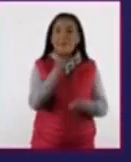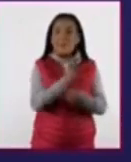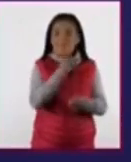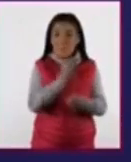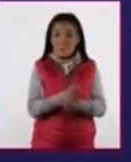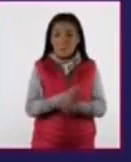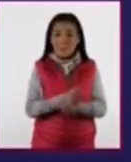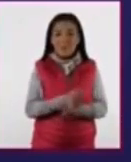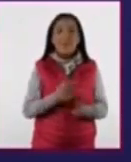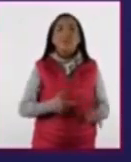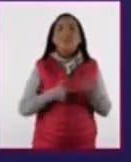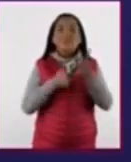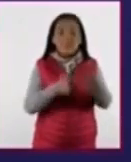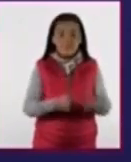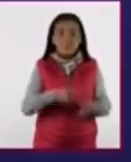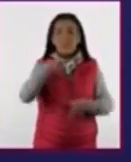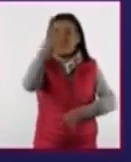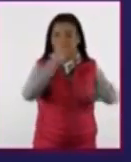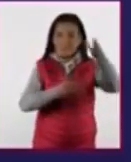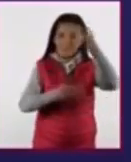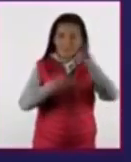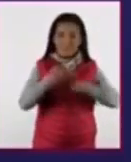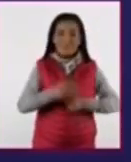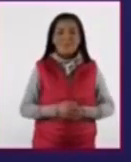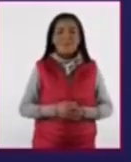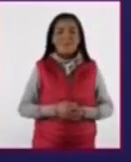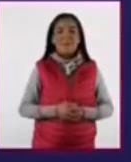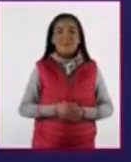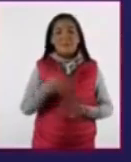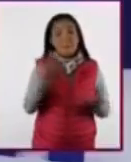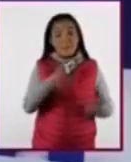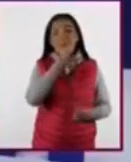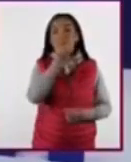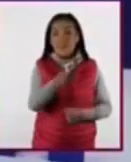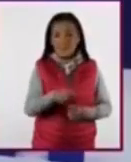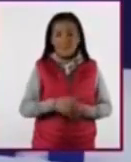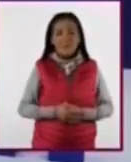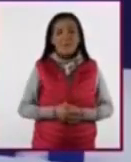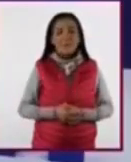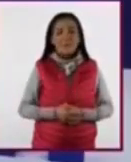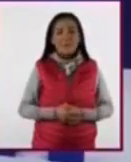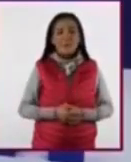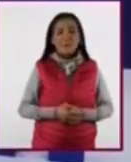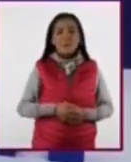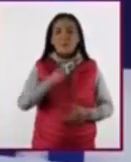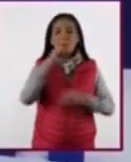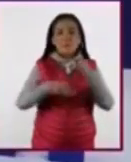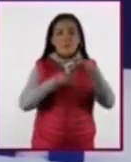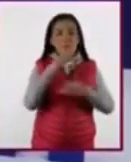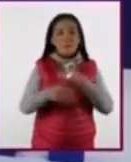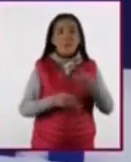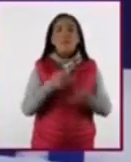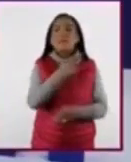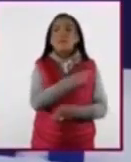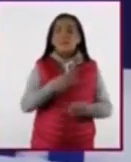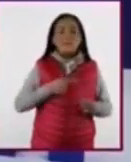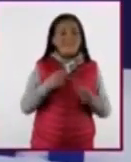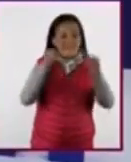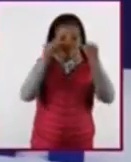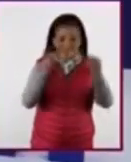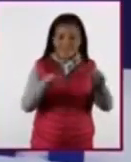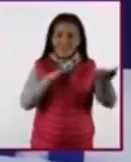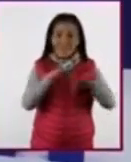continúen aprendiendo. Y por supuesto, pongamos todo nuestro empeño en este ciclo